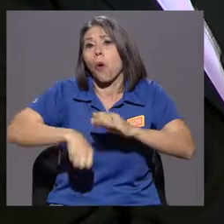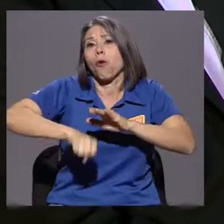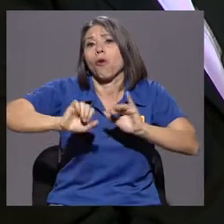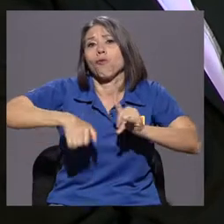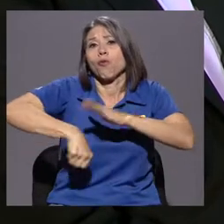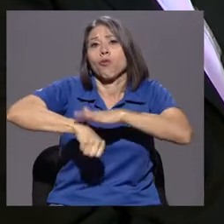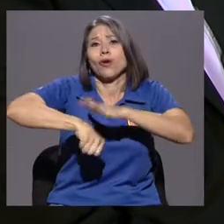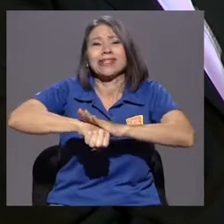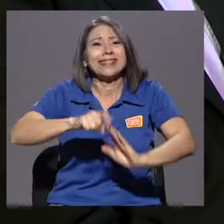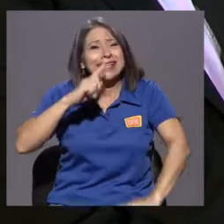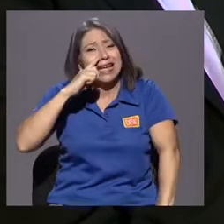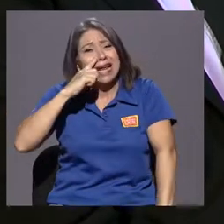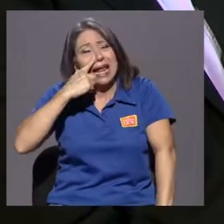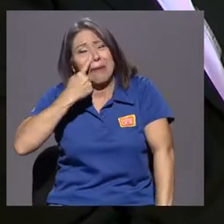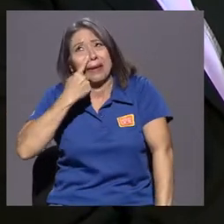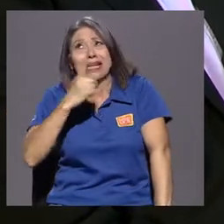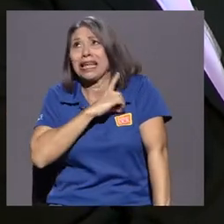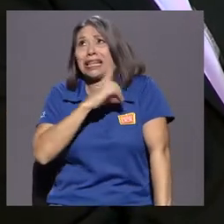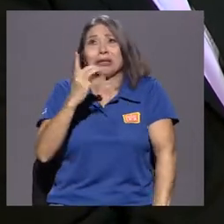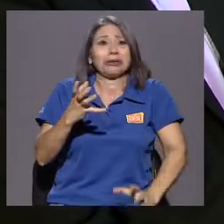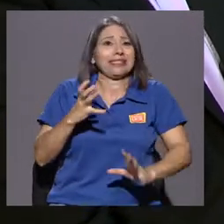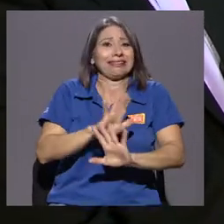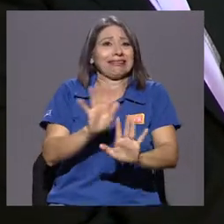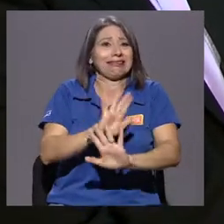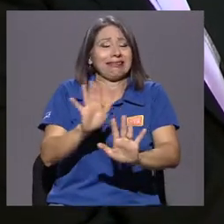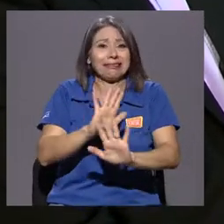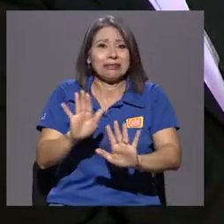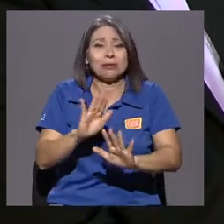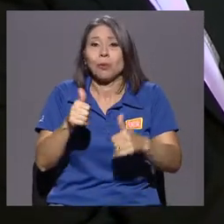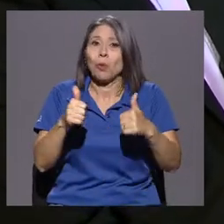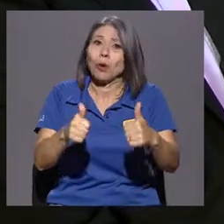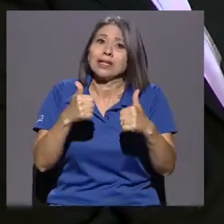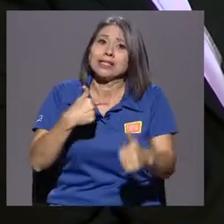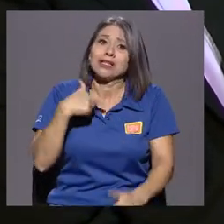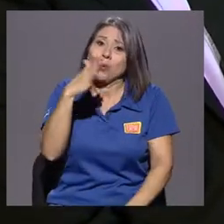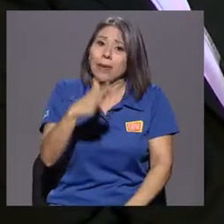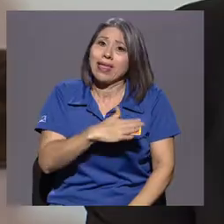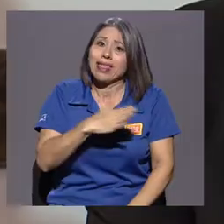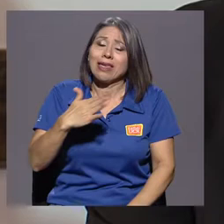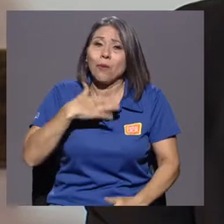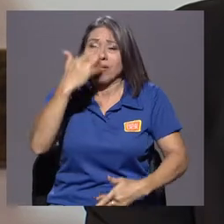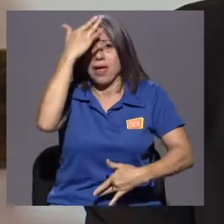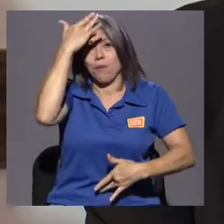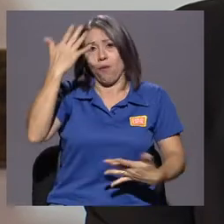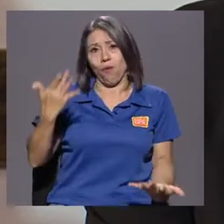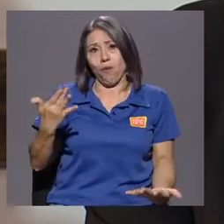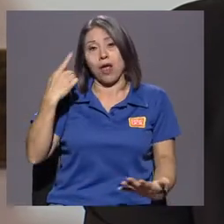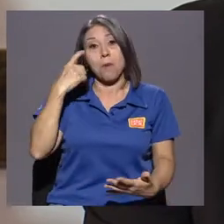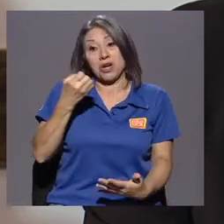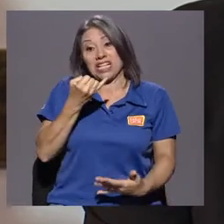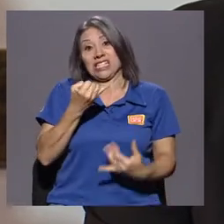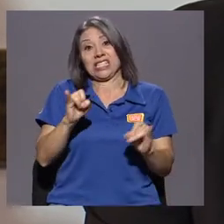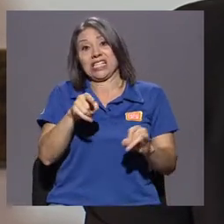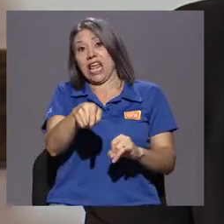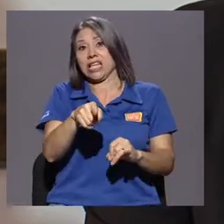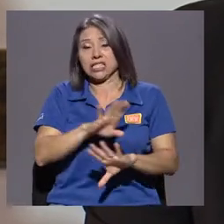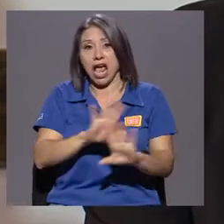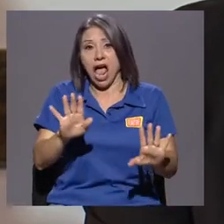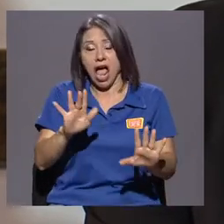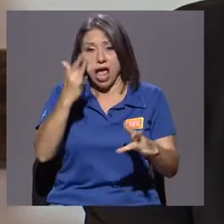pereza dios libre dios libre por dicha mente bendigo mi hemofilia por qué porque sin ella no hubiera